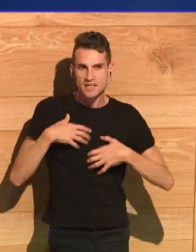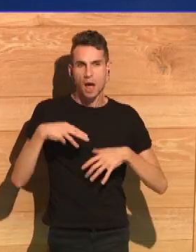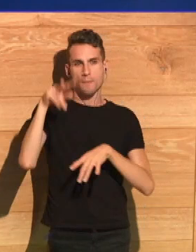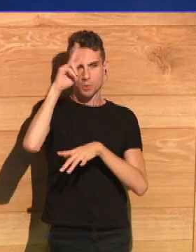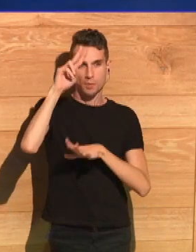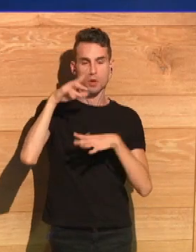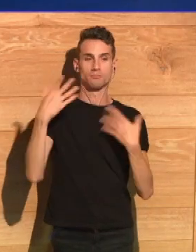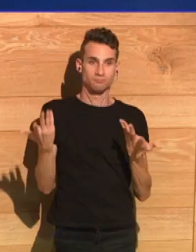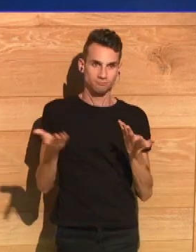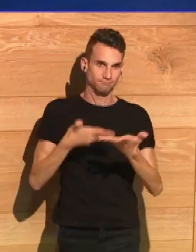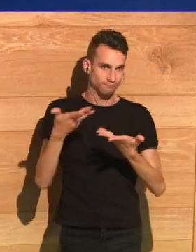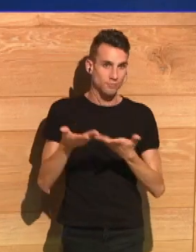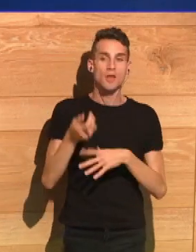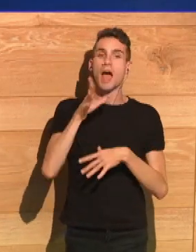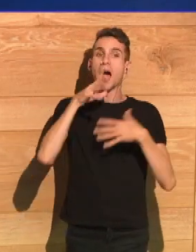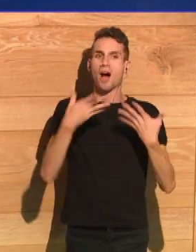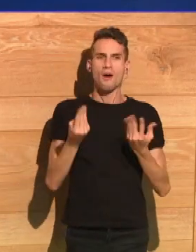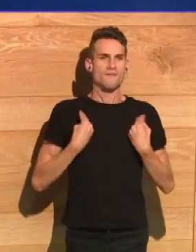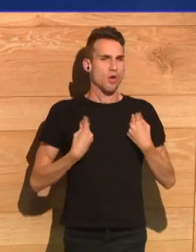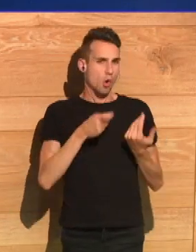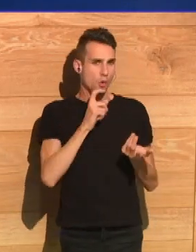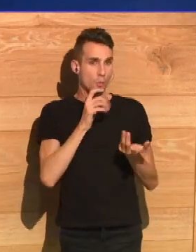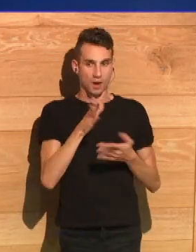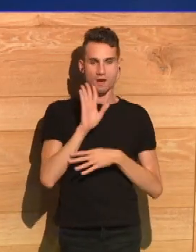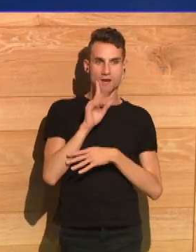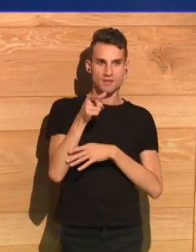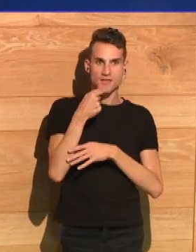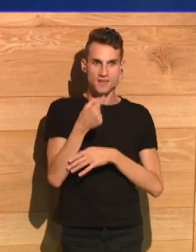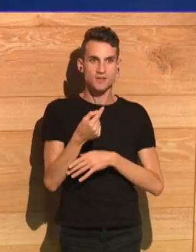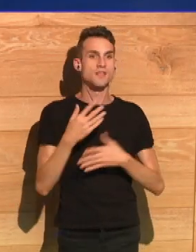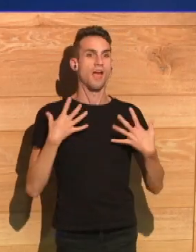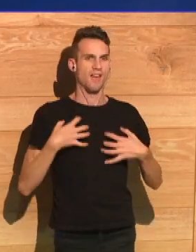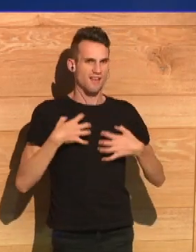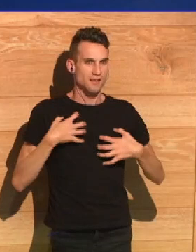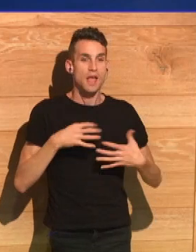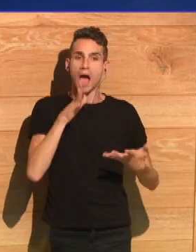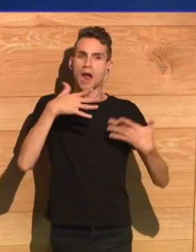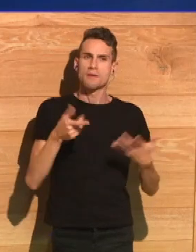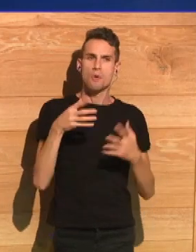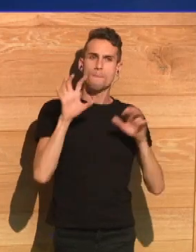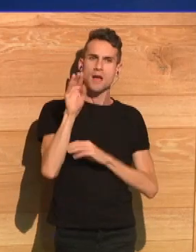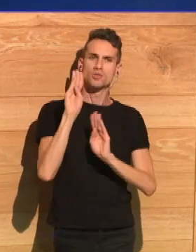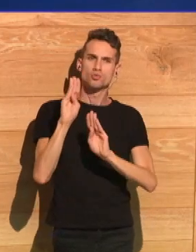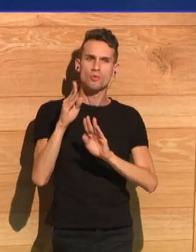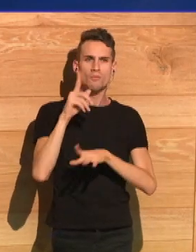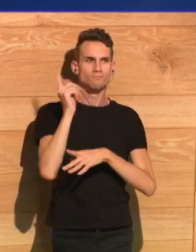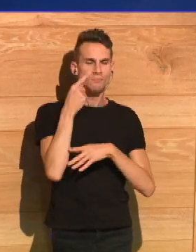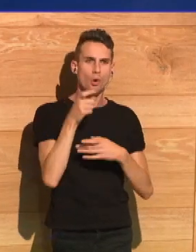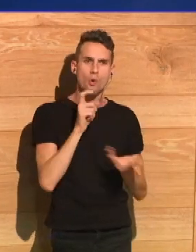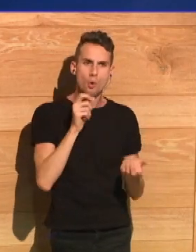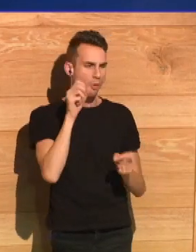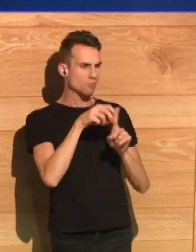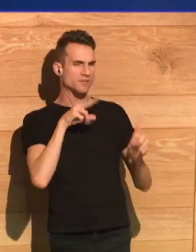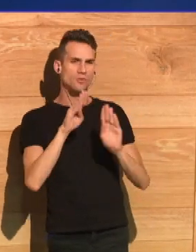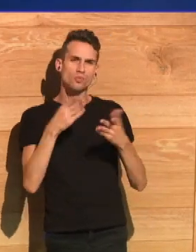estás viviendo ahora, lo que tú estabas contando, ¿no? Que lo vives con cierta ansiedad? ¿Cómo encuentras la situación ahora en tu país o en general? ¿Qué noticias te llegan del resto